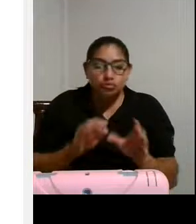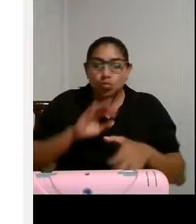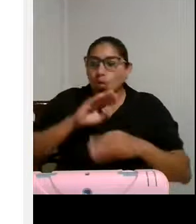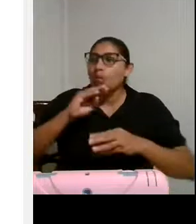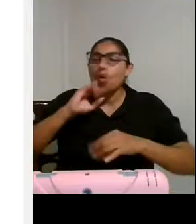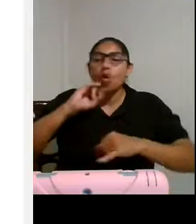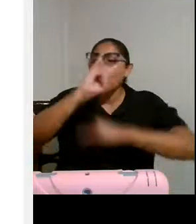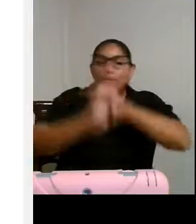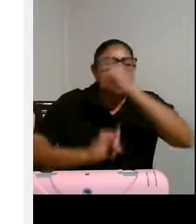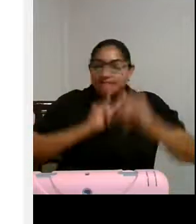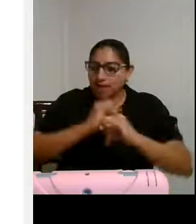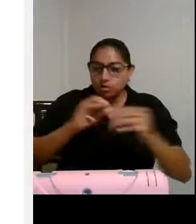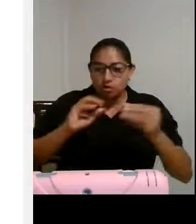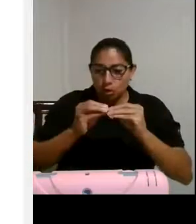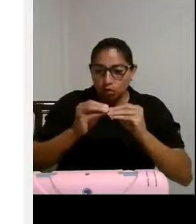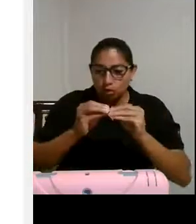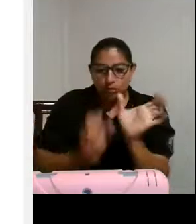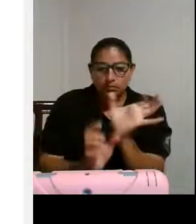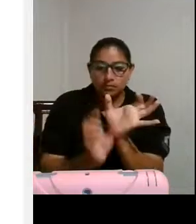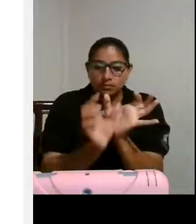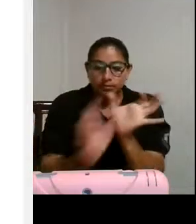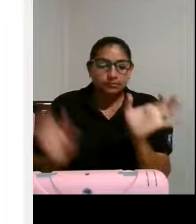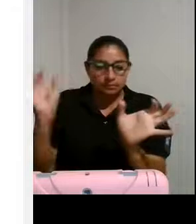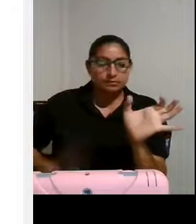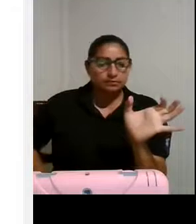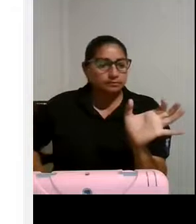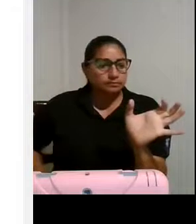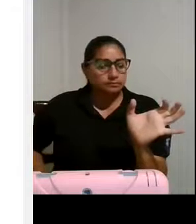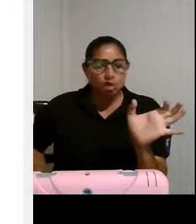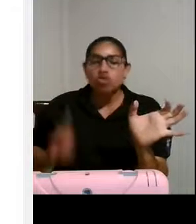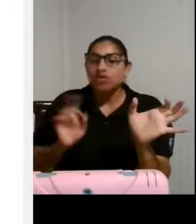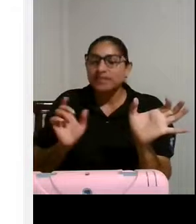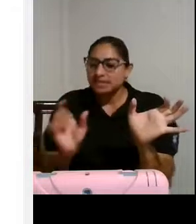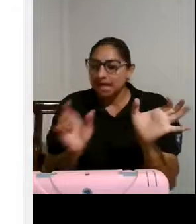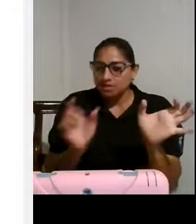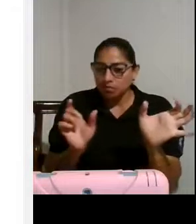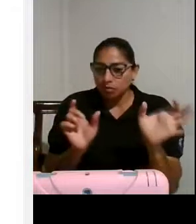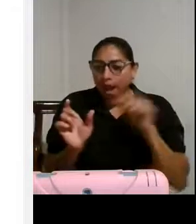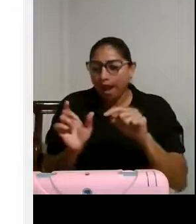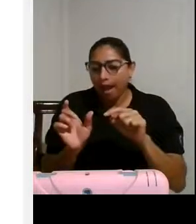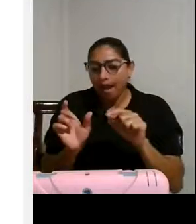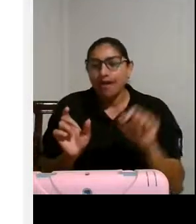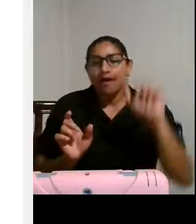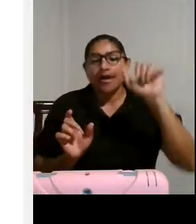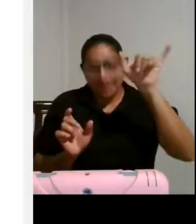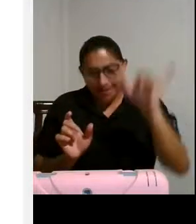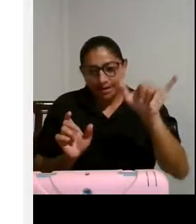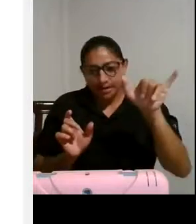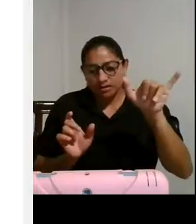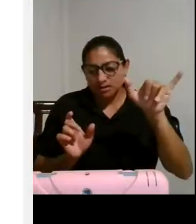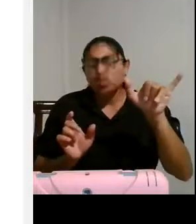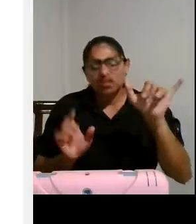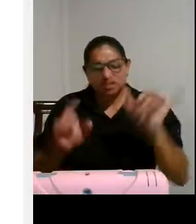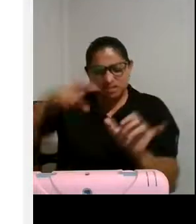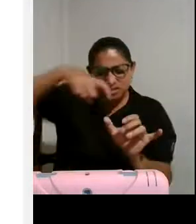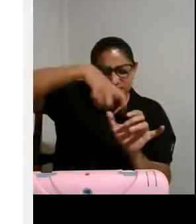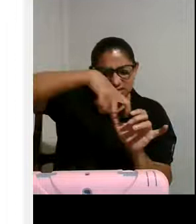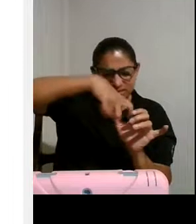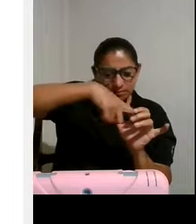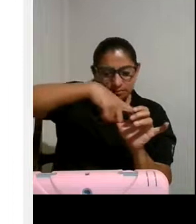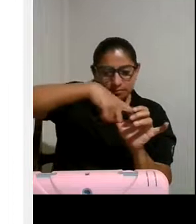que nosotros hacemos intuitivamente es acercarnos muchísimo para que esta diferencia que está aquí sea casi que